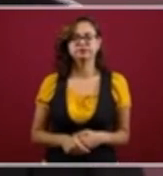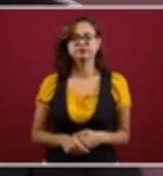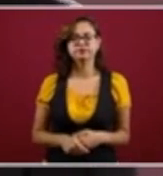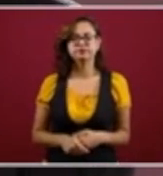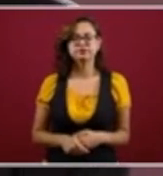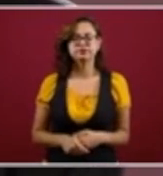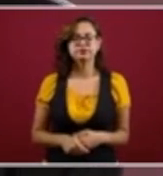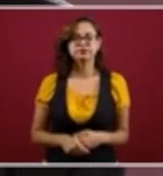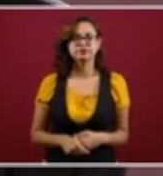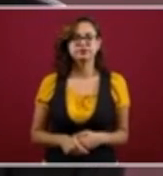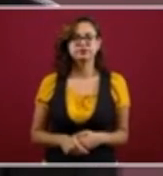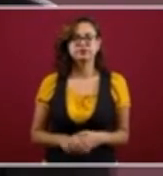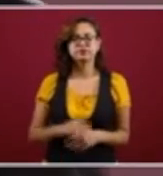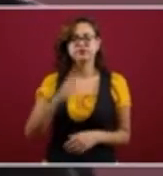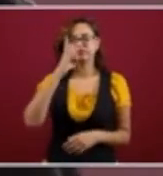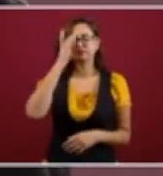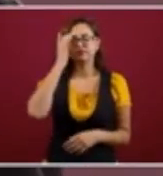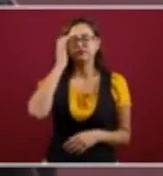vivían